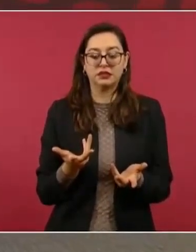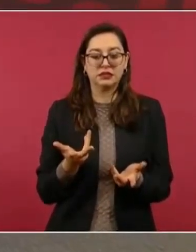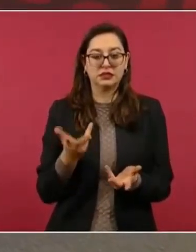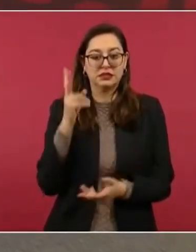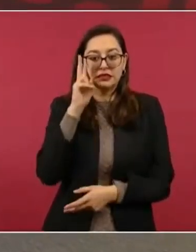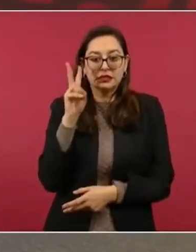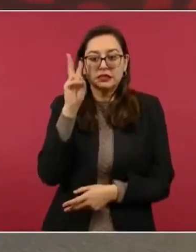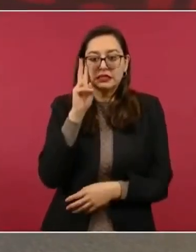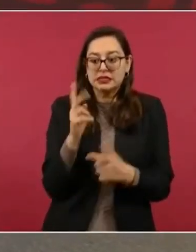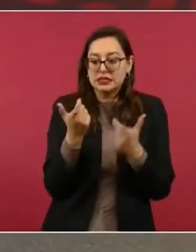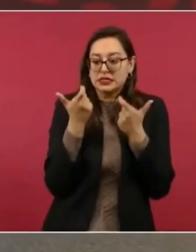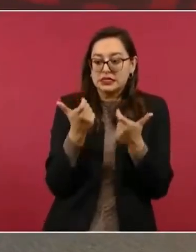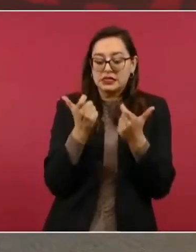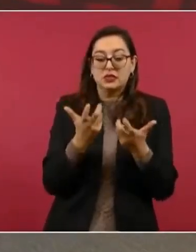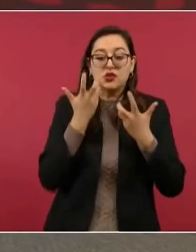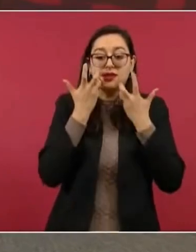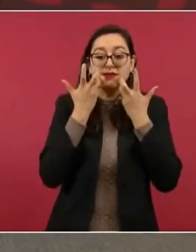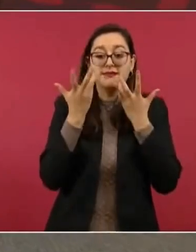adicción